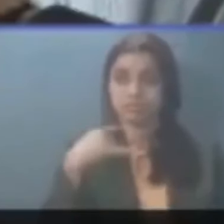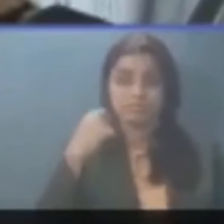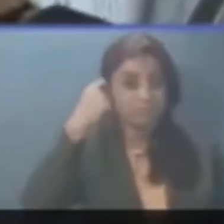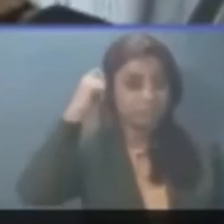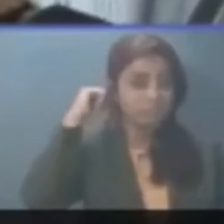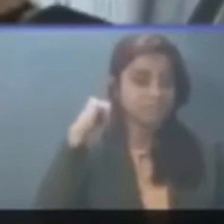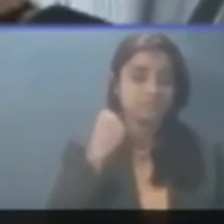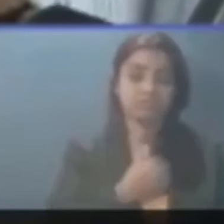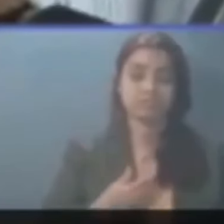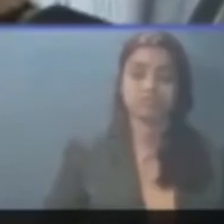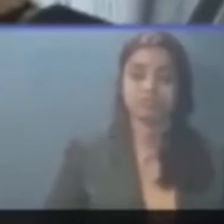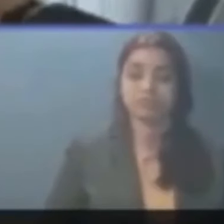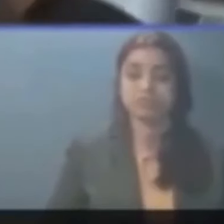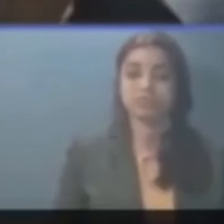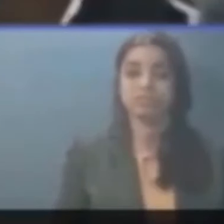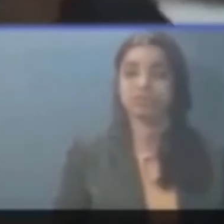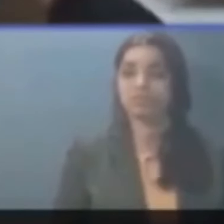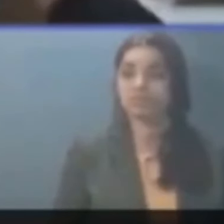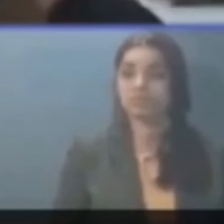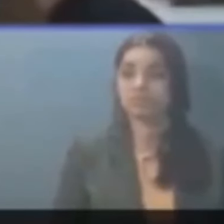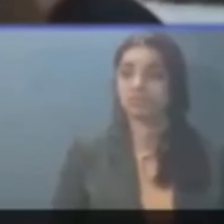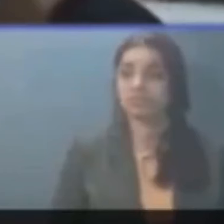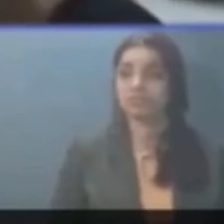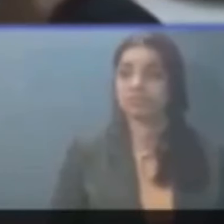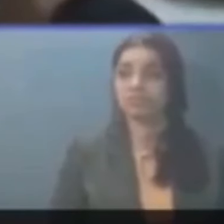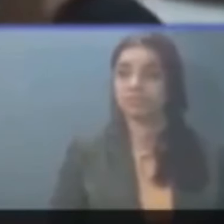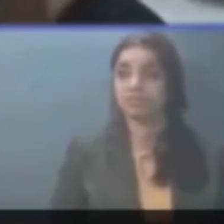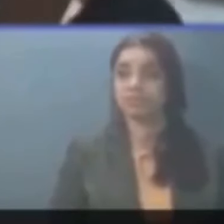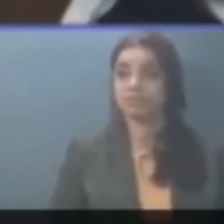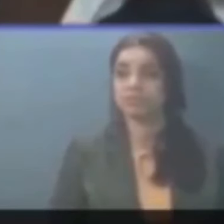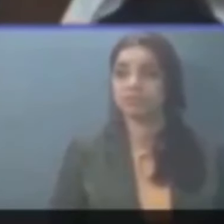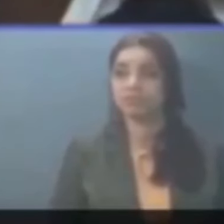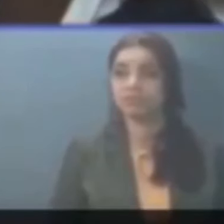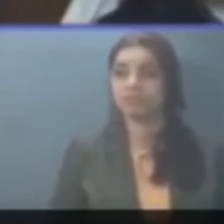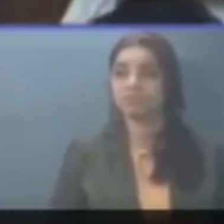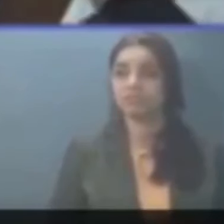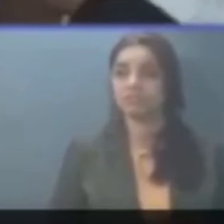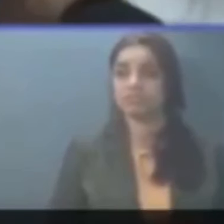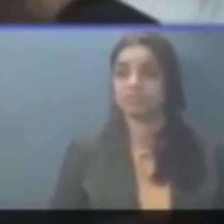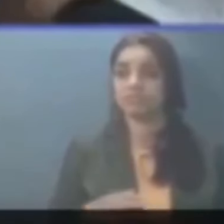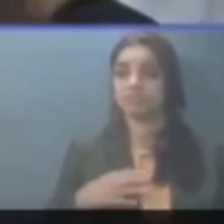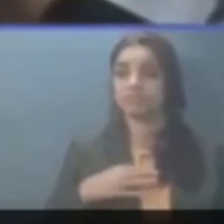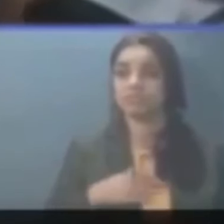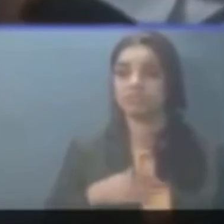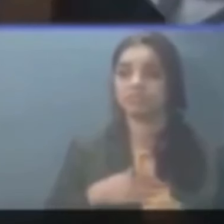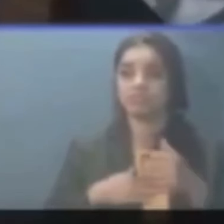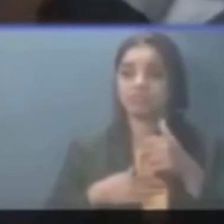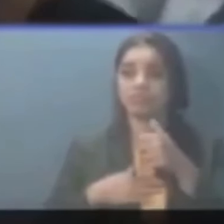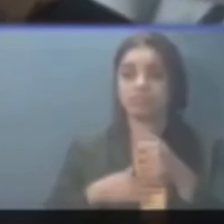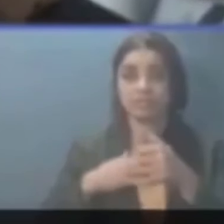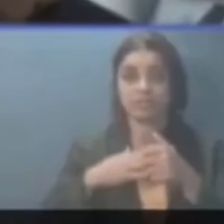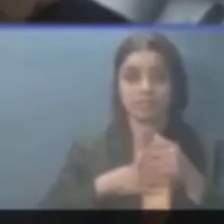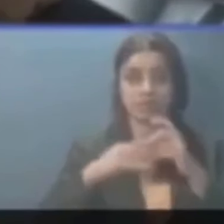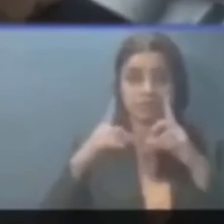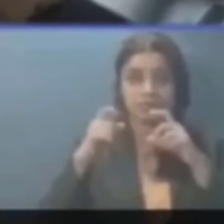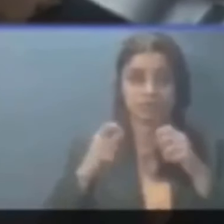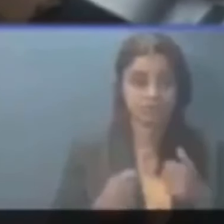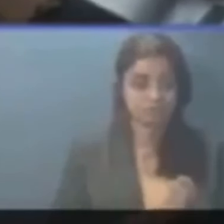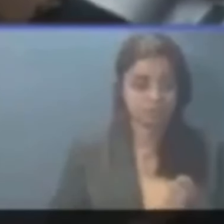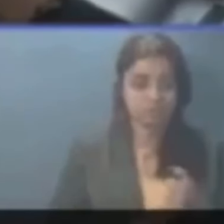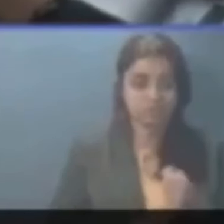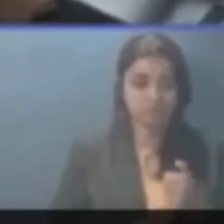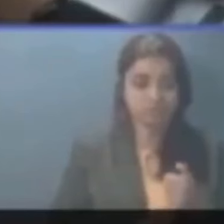presidente. Me están tomando fotos y es mi mano y están poniendo textos que yo no he